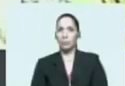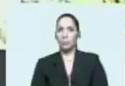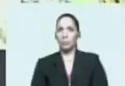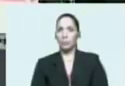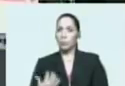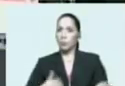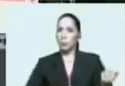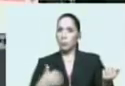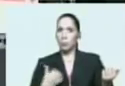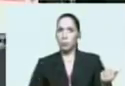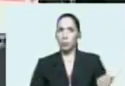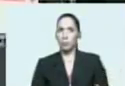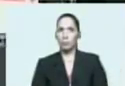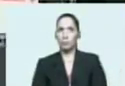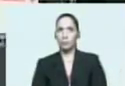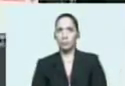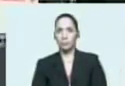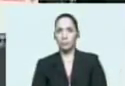martín